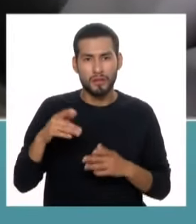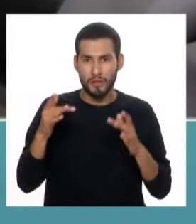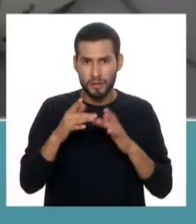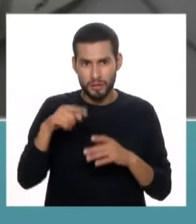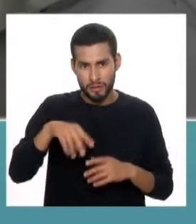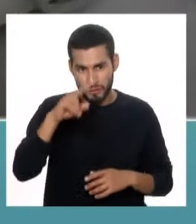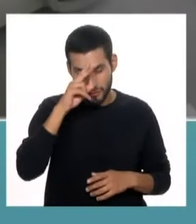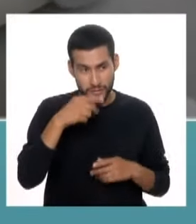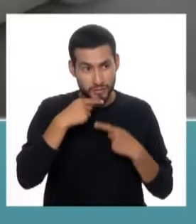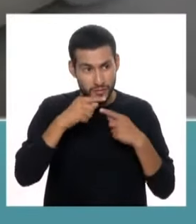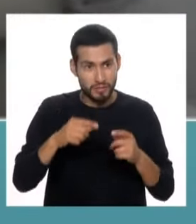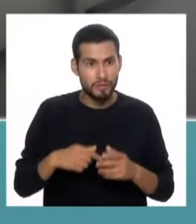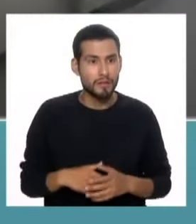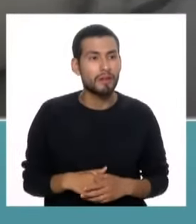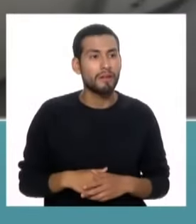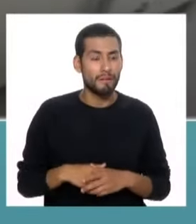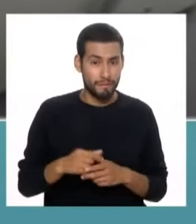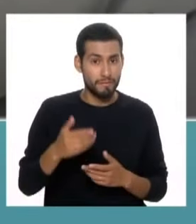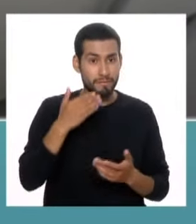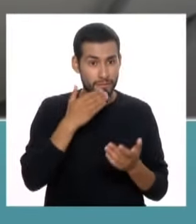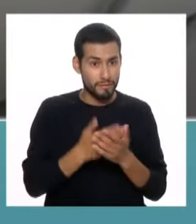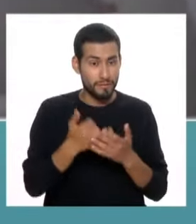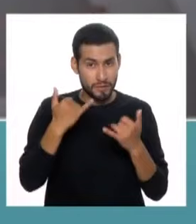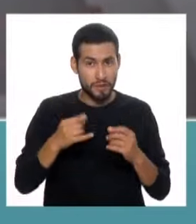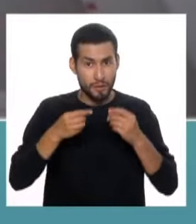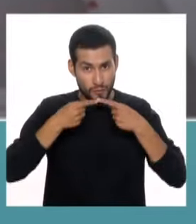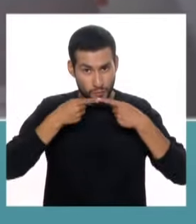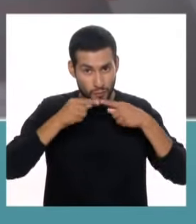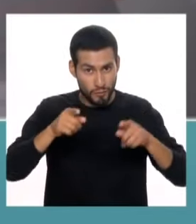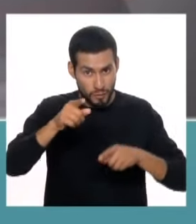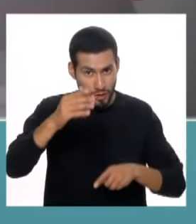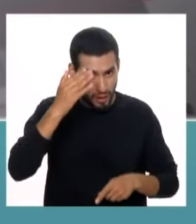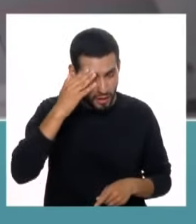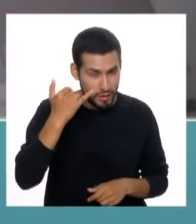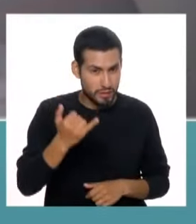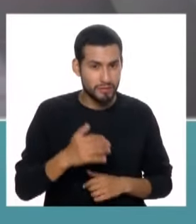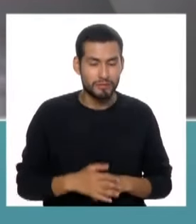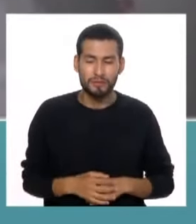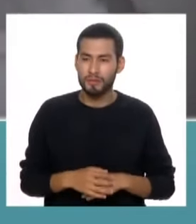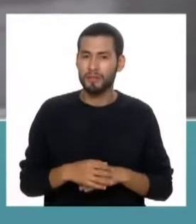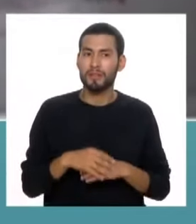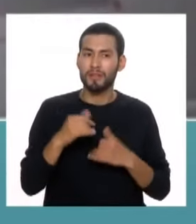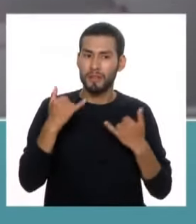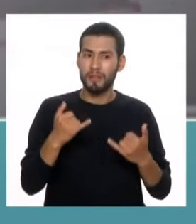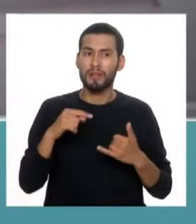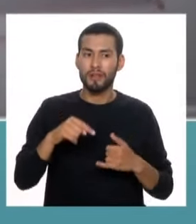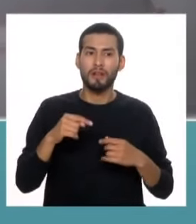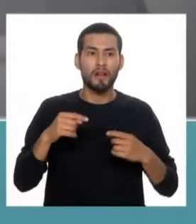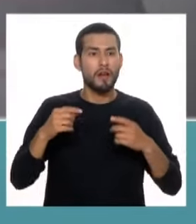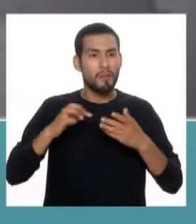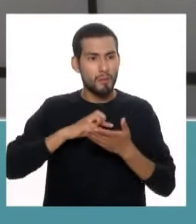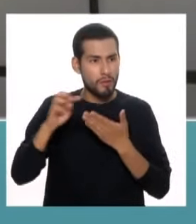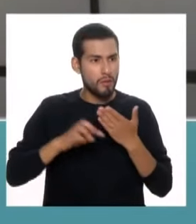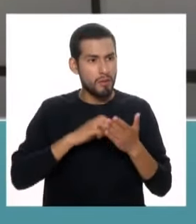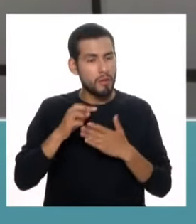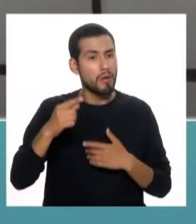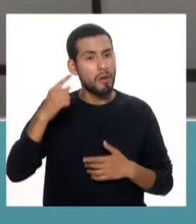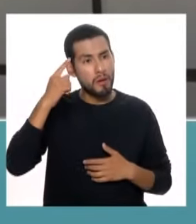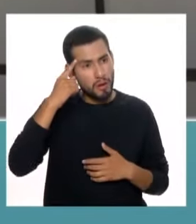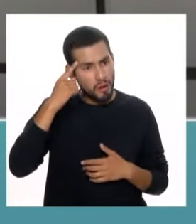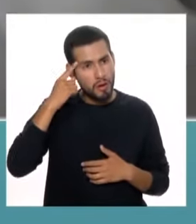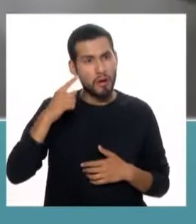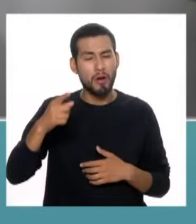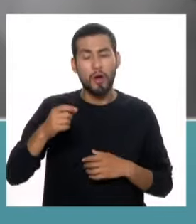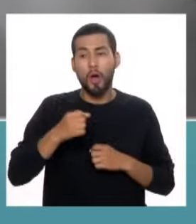estamos invitando desde... Esto es un buen golpe a todos nosotros. Claro. O sea, con todas las políticas que se han venido haciendo y las campañas. Está pensando que